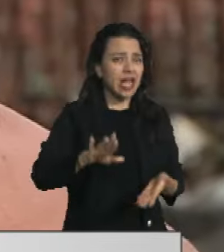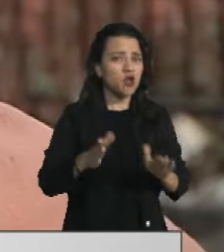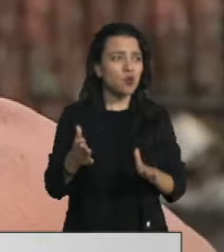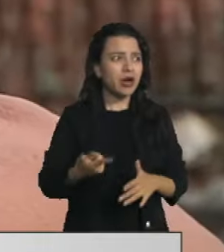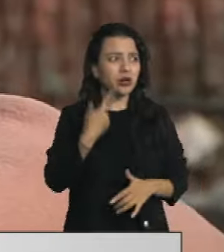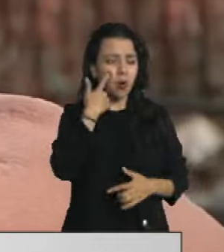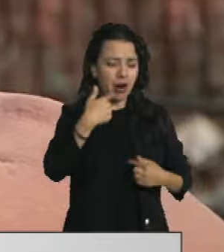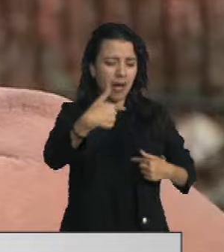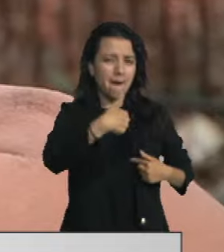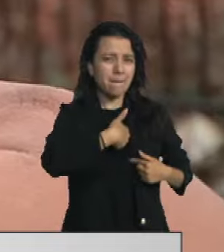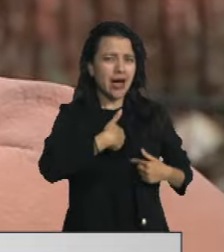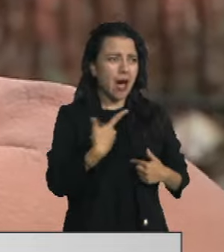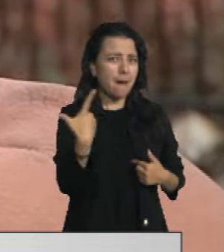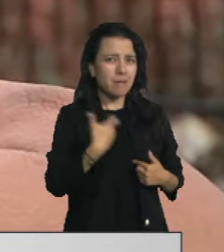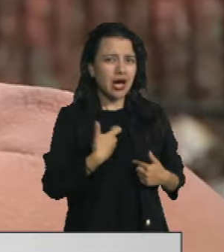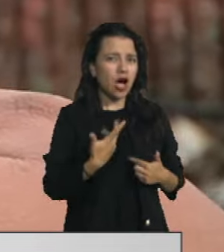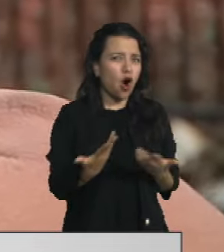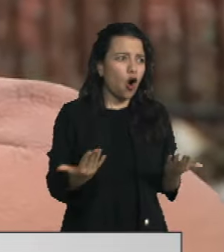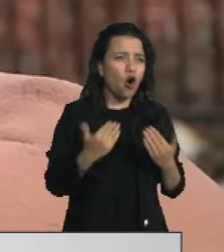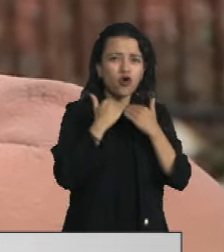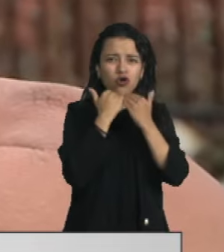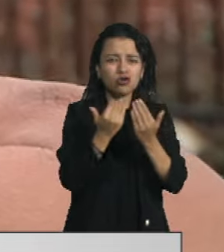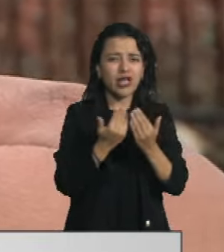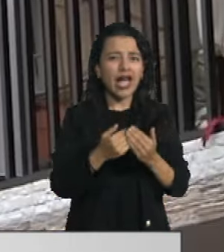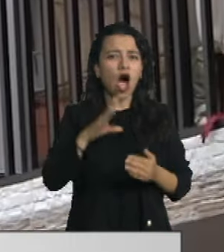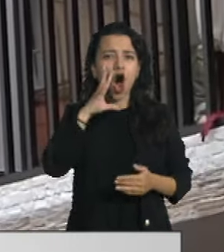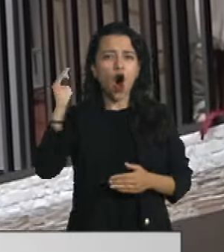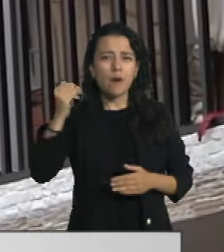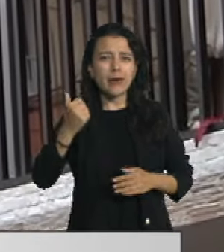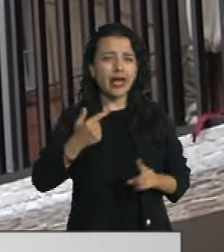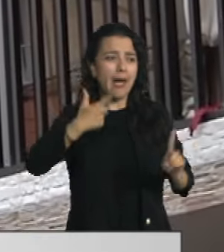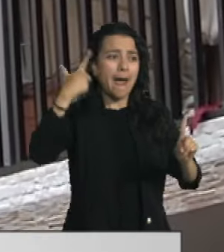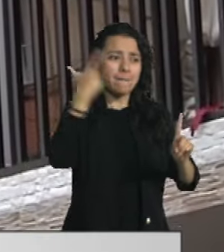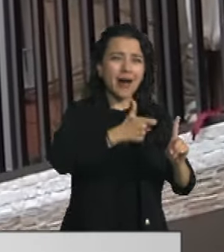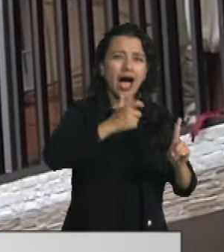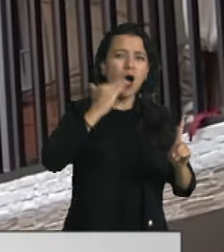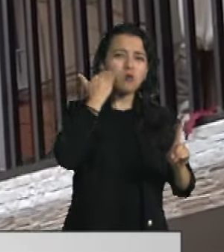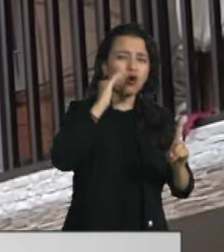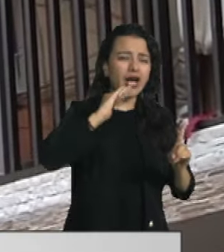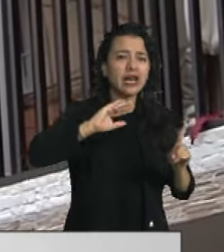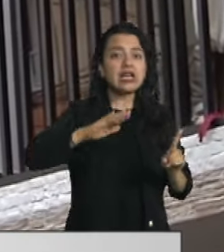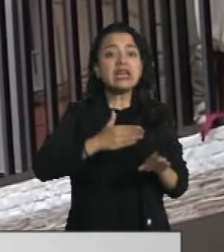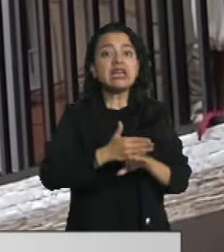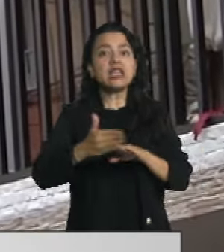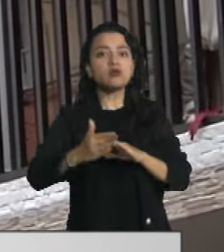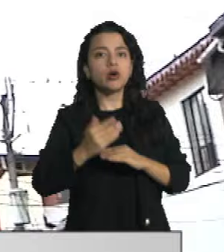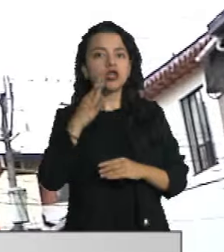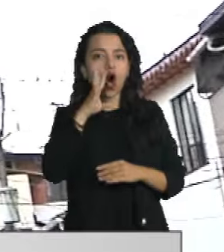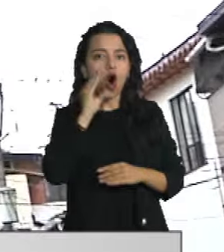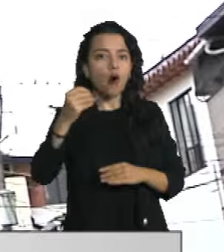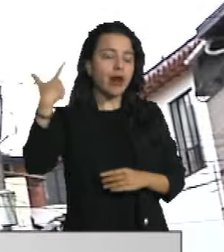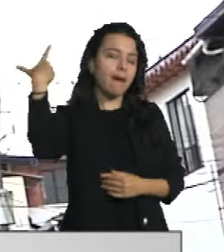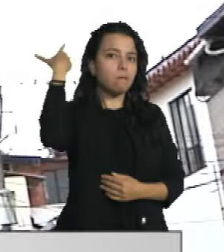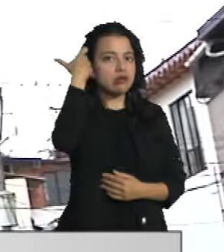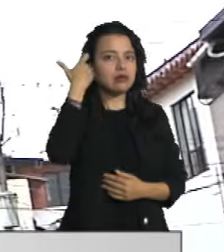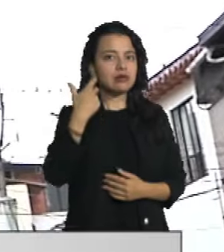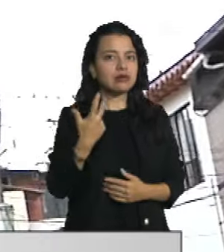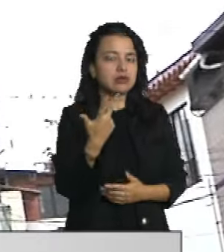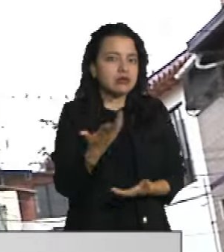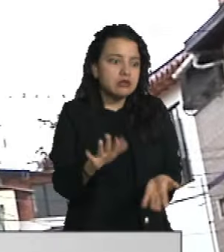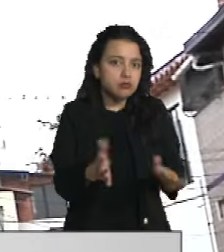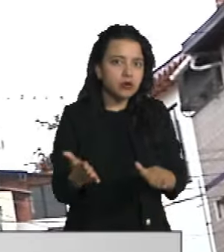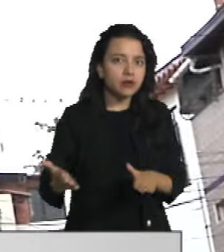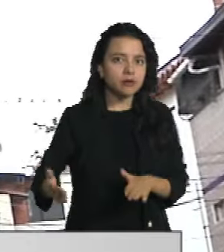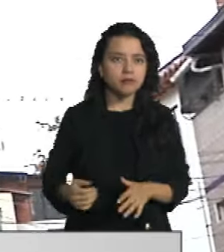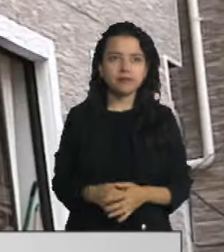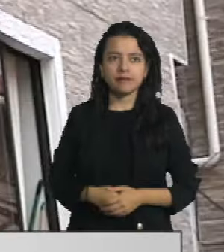No sé, como que la mató primero a ella y después mató a él. La mujer aún no ha sido identificada y el hombre, quien arrendó el inmueble hace